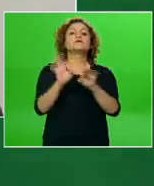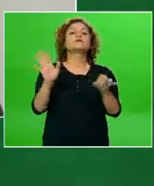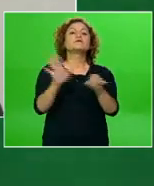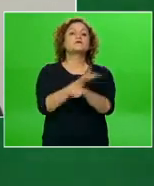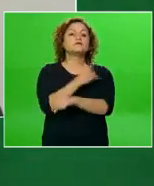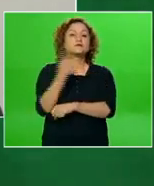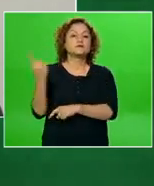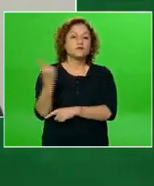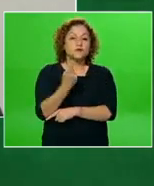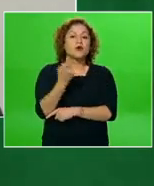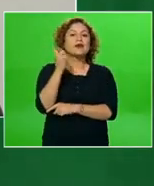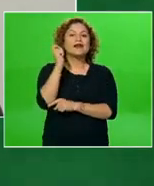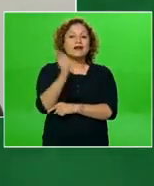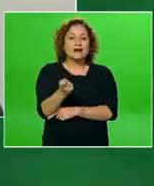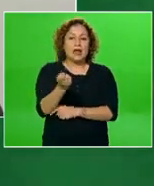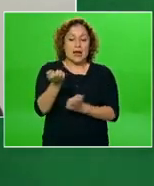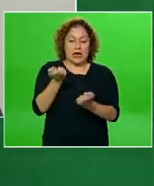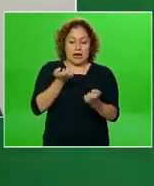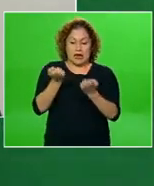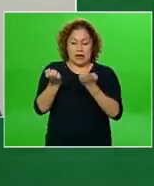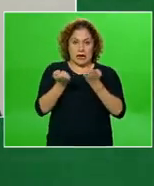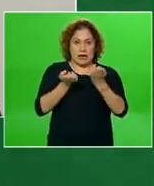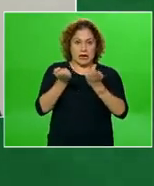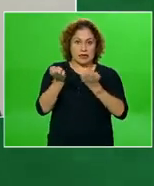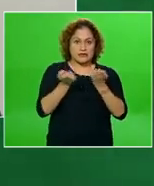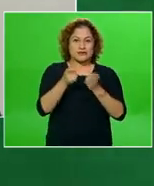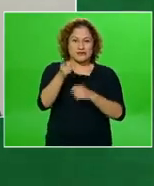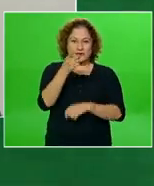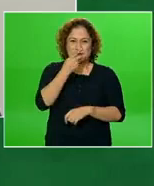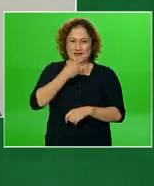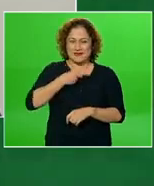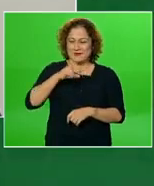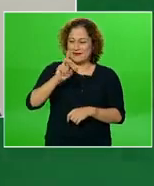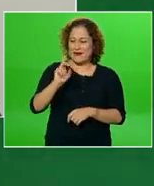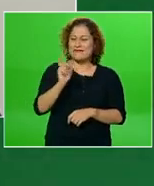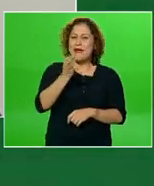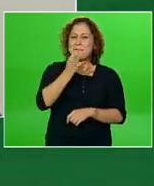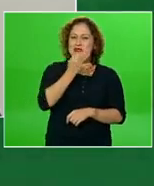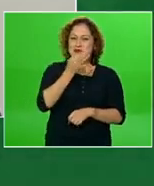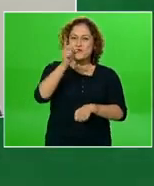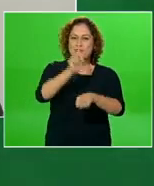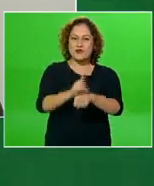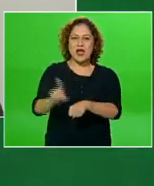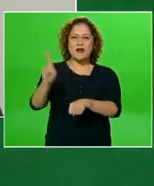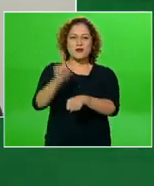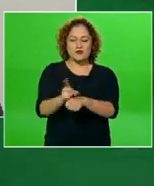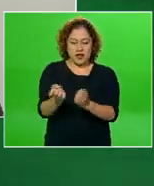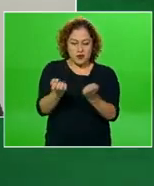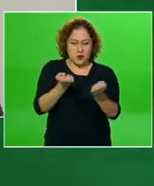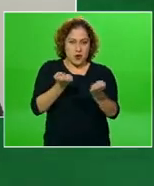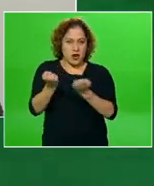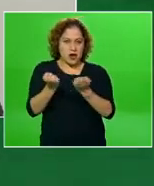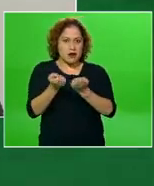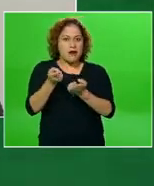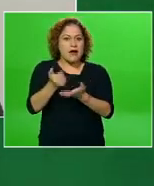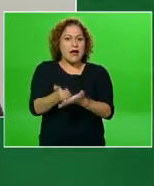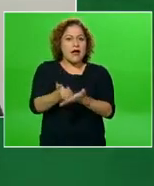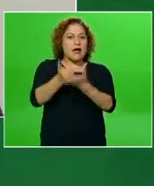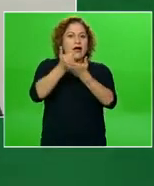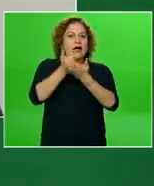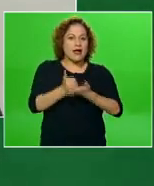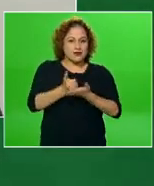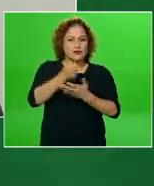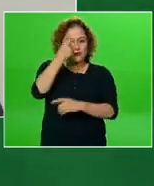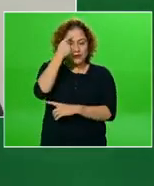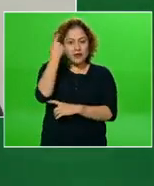y como lo documenta al menos estos 30 minutos diarios de ejercicio que todos deberíamos de hacer pues entonces ese es